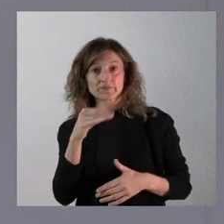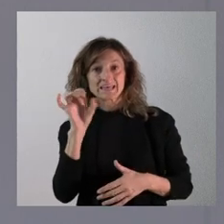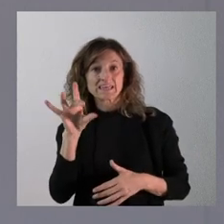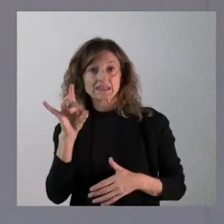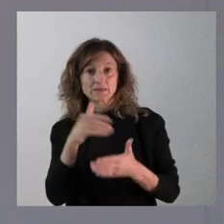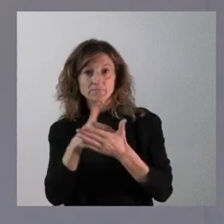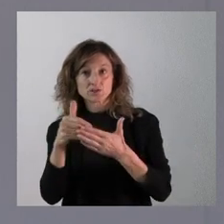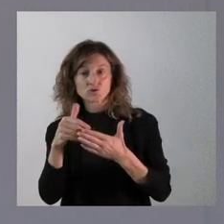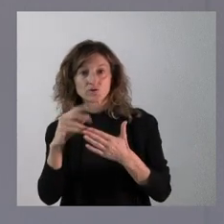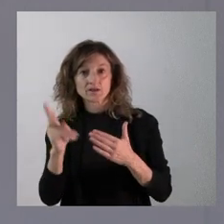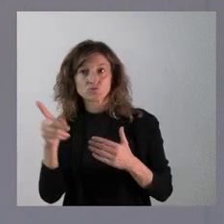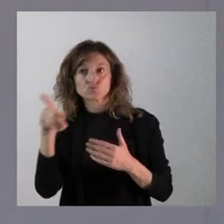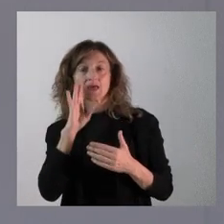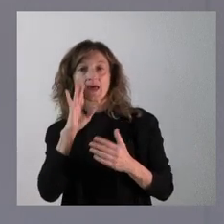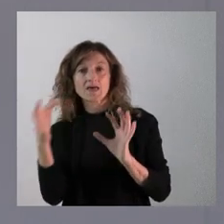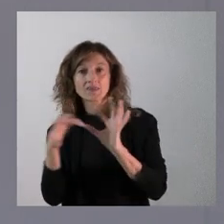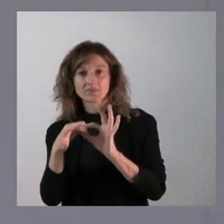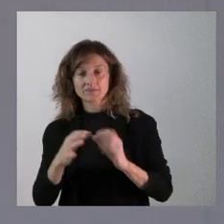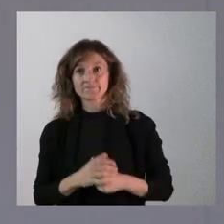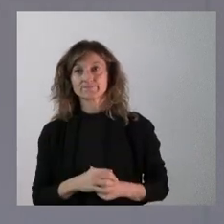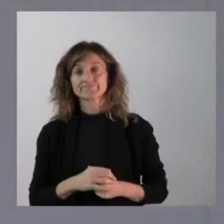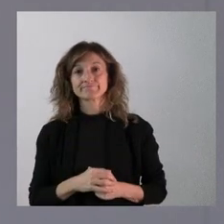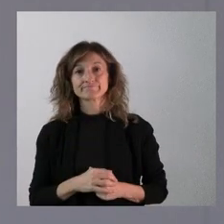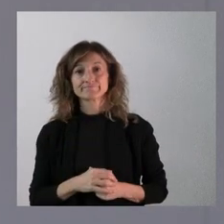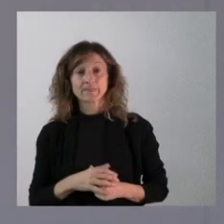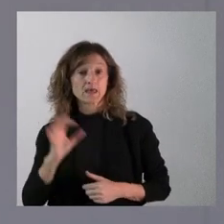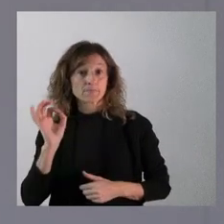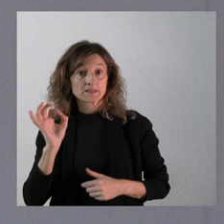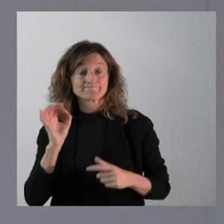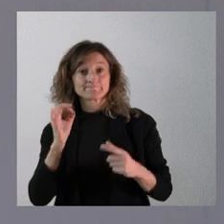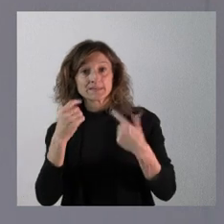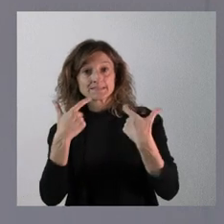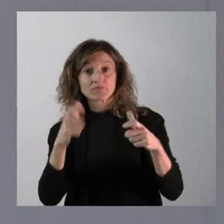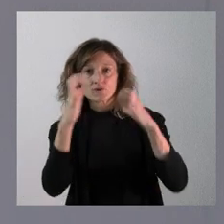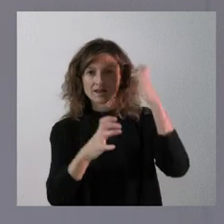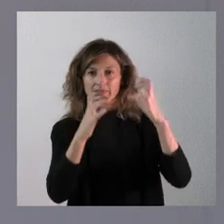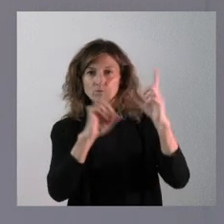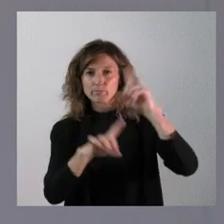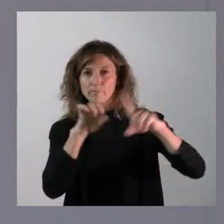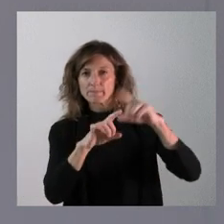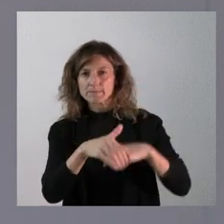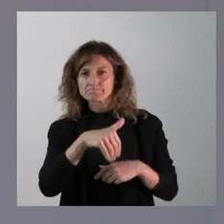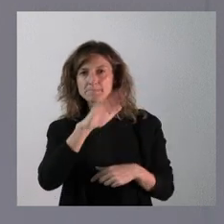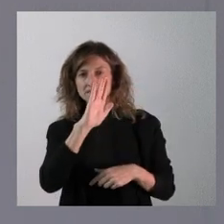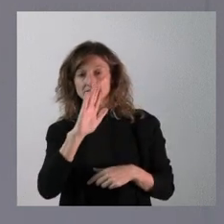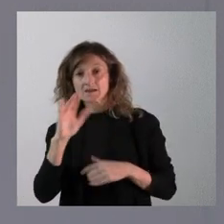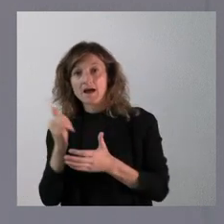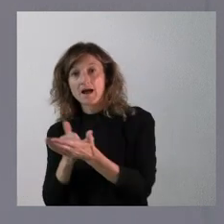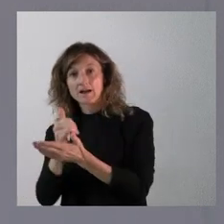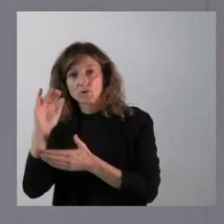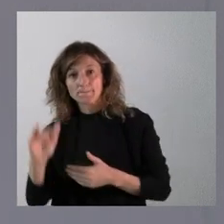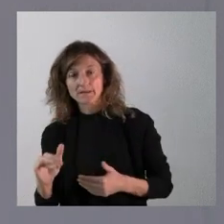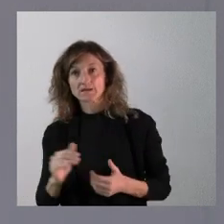que usted citaba anteriormente Es verdad que el sector ganadero tiene más problemas que el sector Agrario